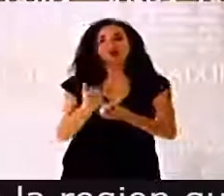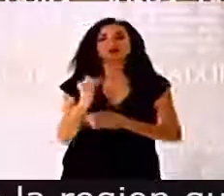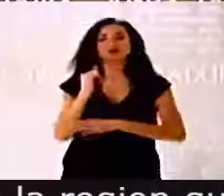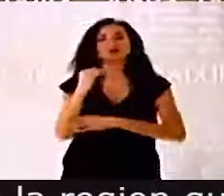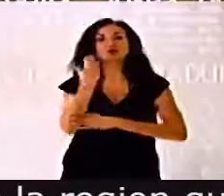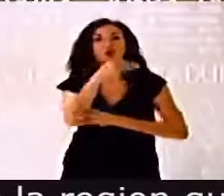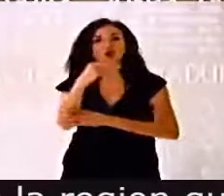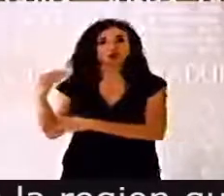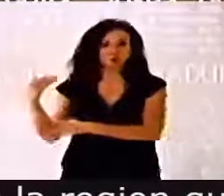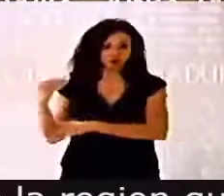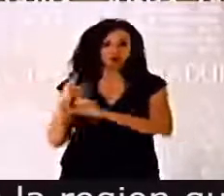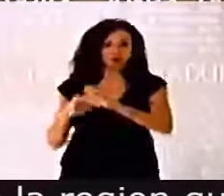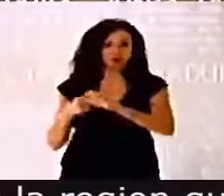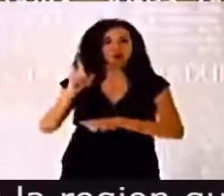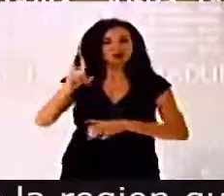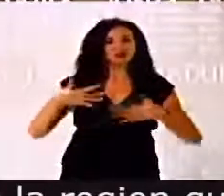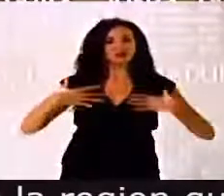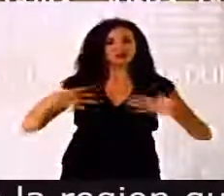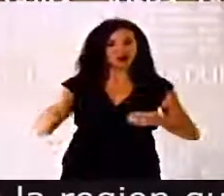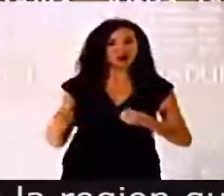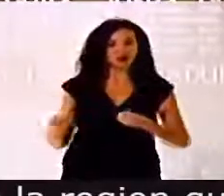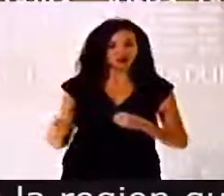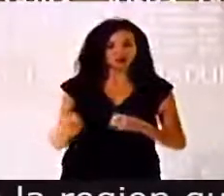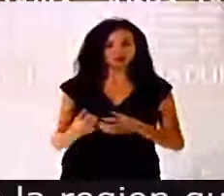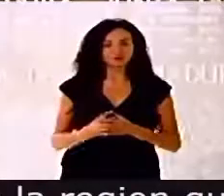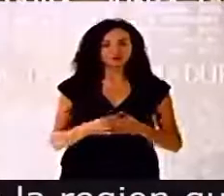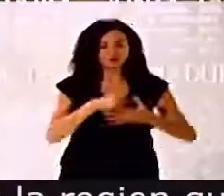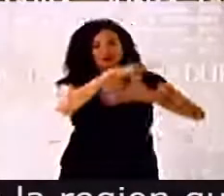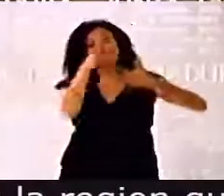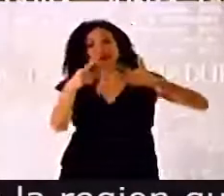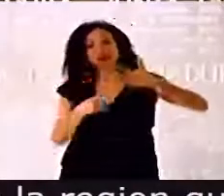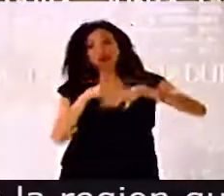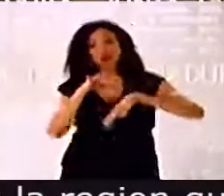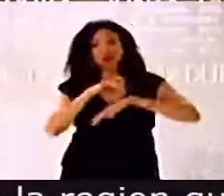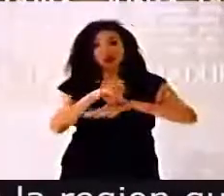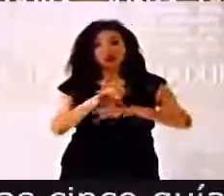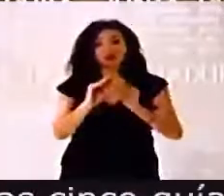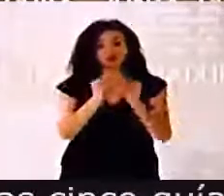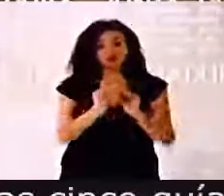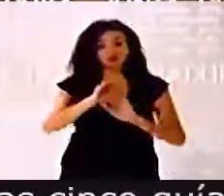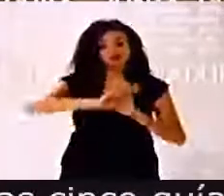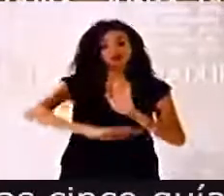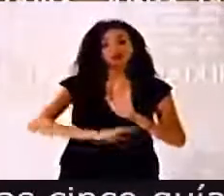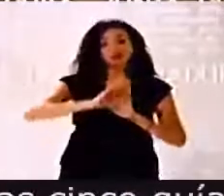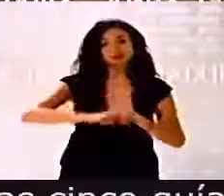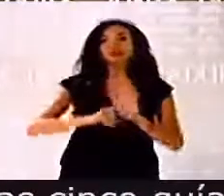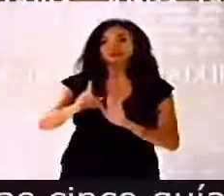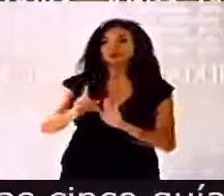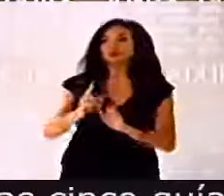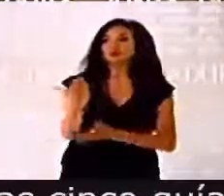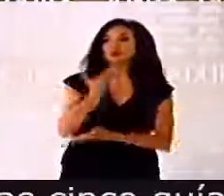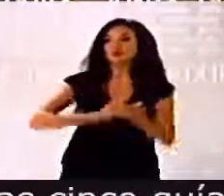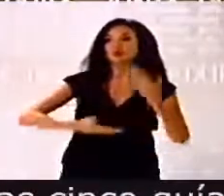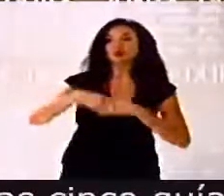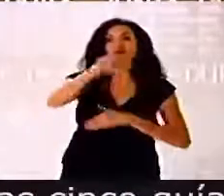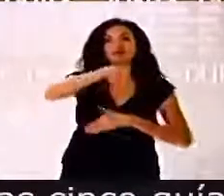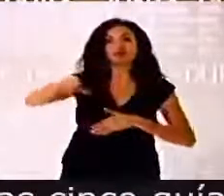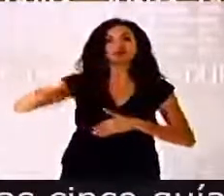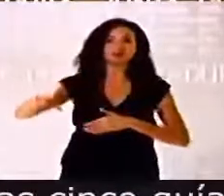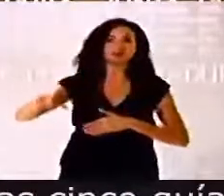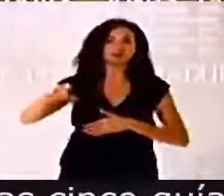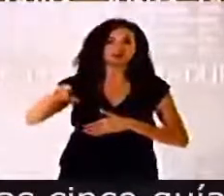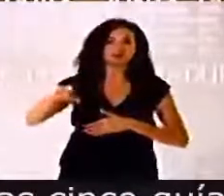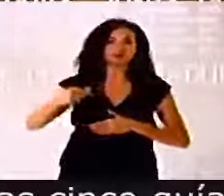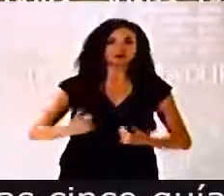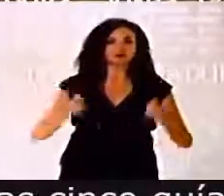Extremadura y Sanidad. Sobre esas 5 guías que las estamos trabajando además con la gente a la que le afecta esta cuestión, las